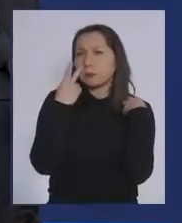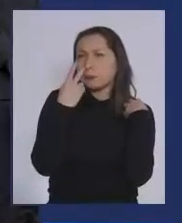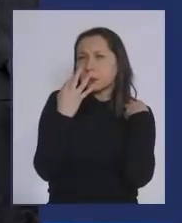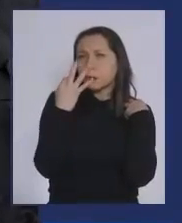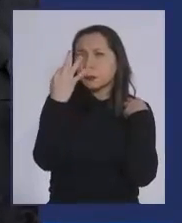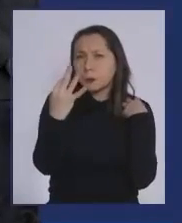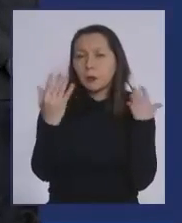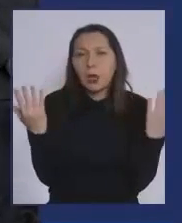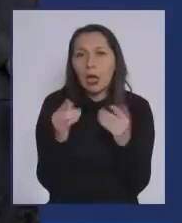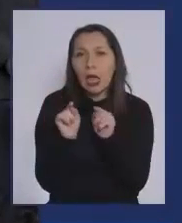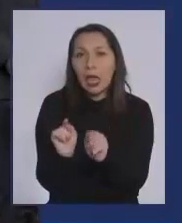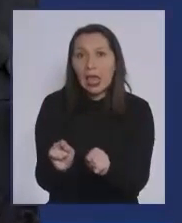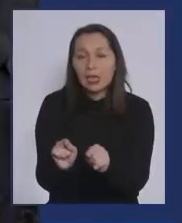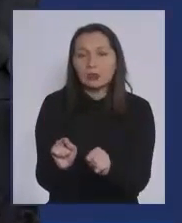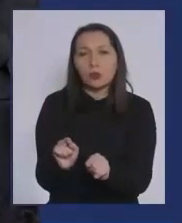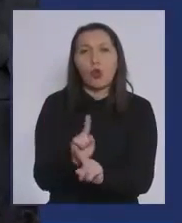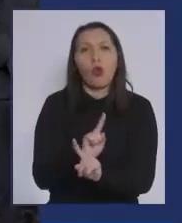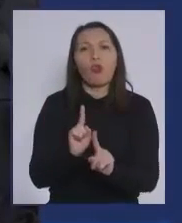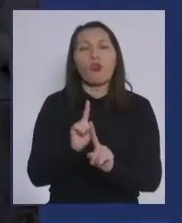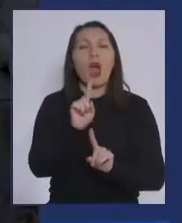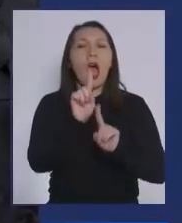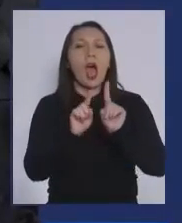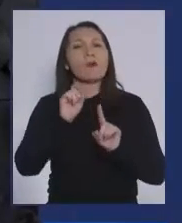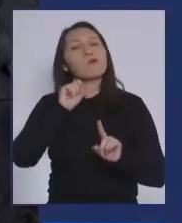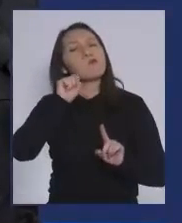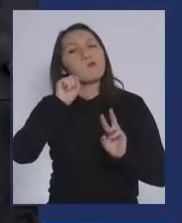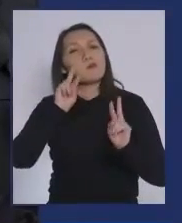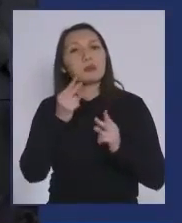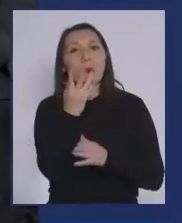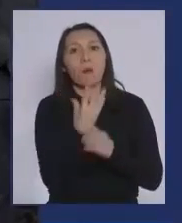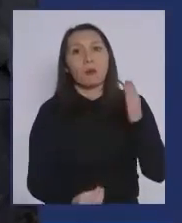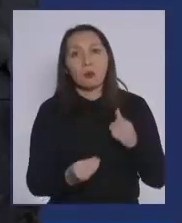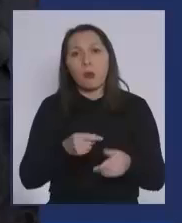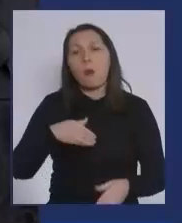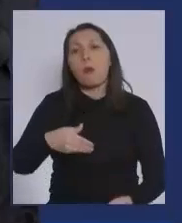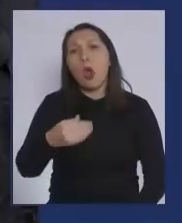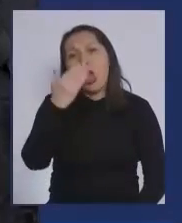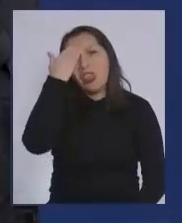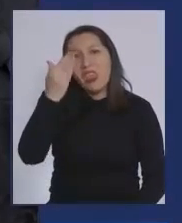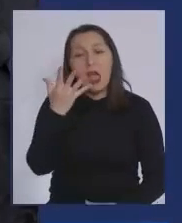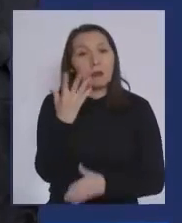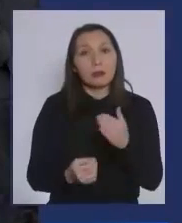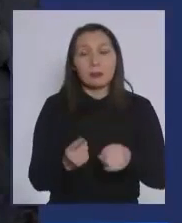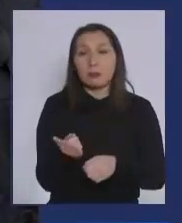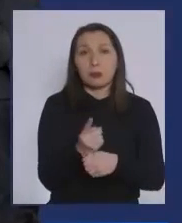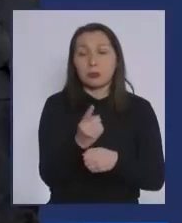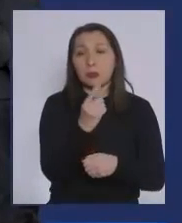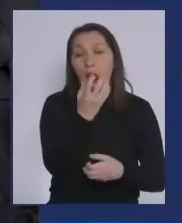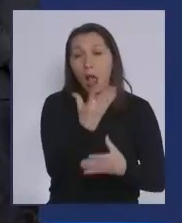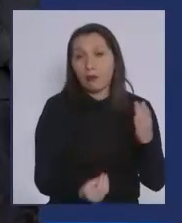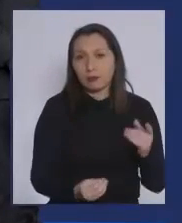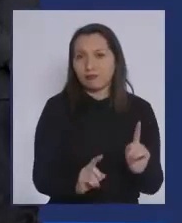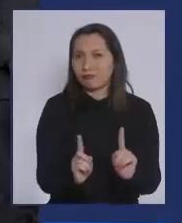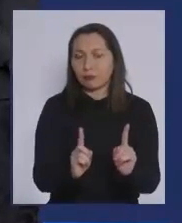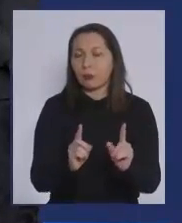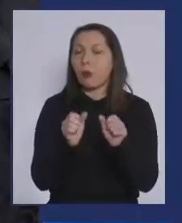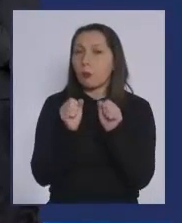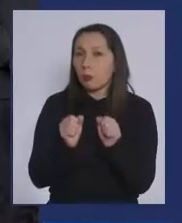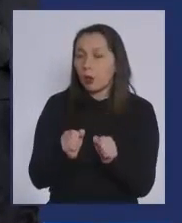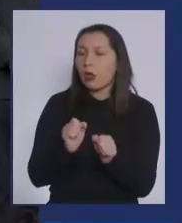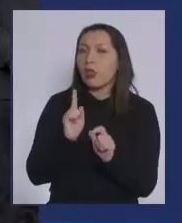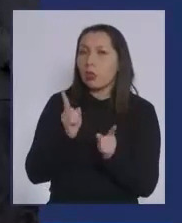de que esto no es algo que se agota en unos pocos días y tenemos que ser capaces como lo he dicho